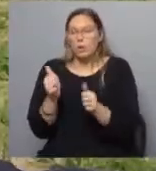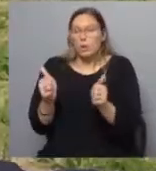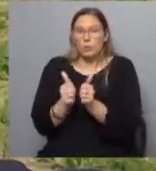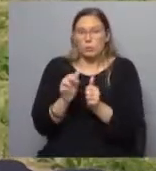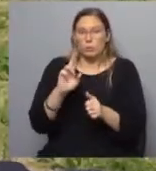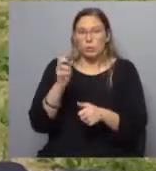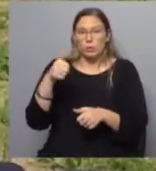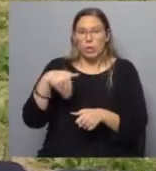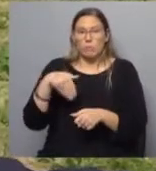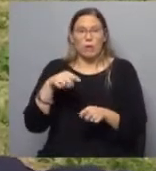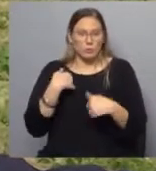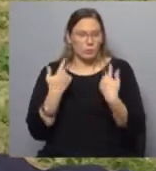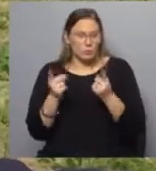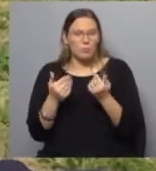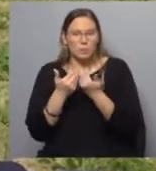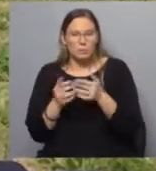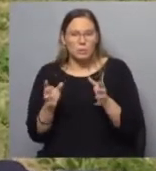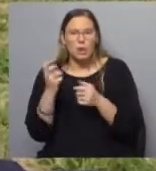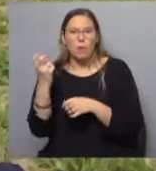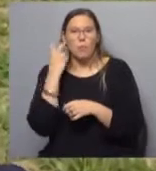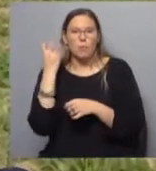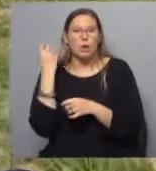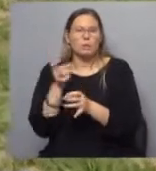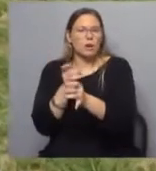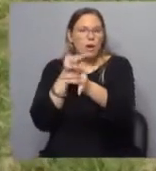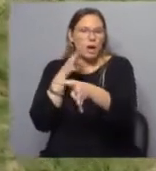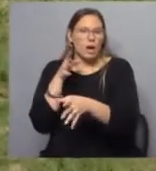donde yo me inicié, buscando un arco para cazar.